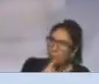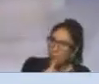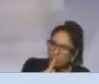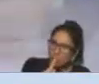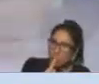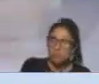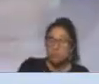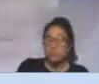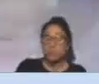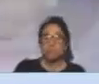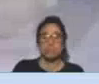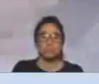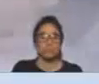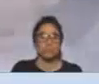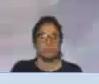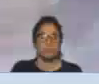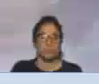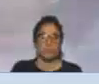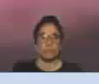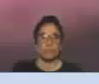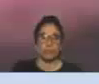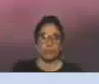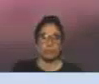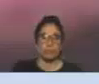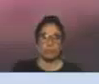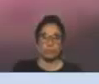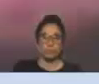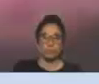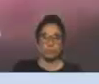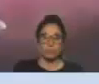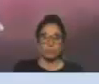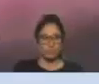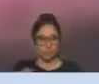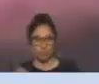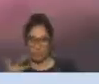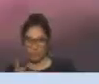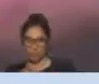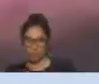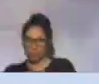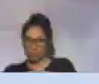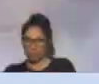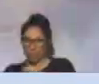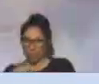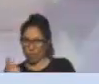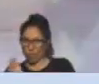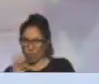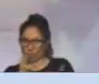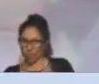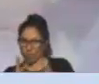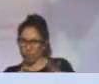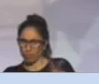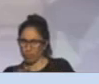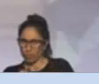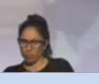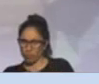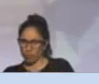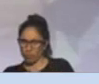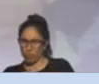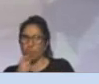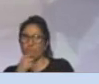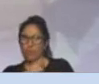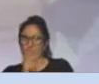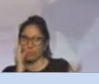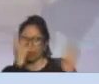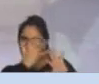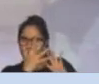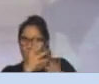Pasamos de pantalla. Yo les diría que sería recomendable hacer otro tipo de búsquedas, ¿no? ¿Cómo sería la dolarización de Milei, por ejemplo?